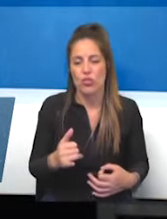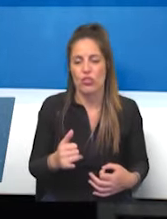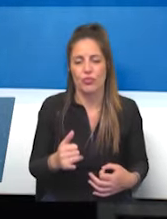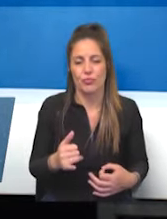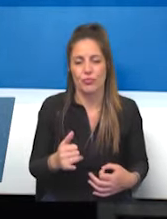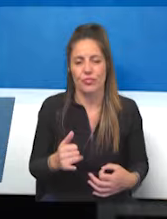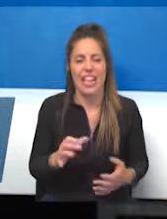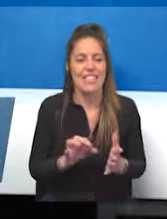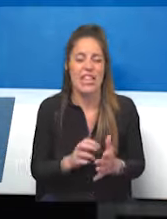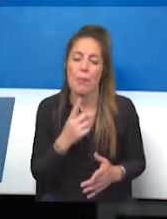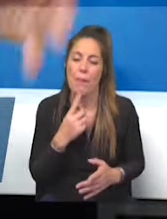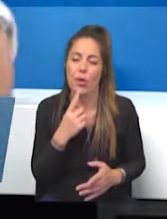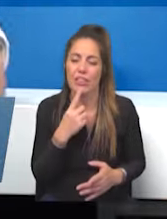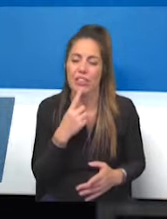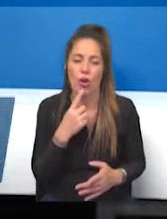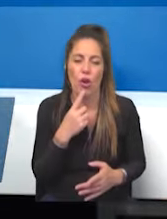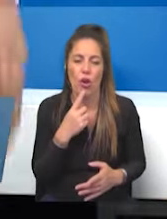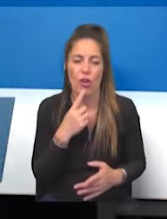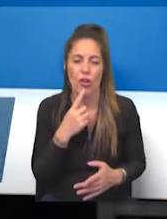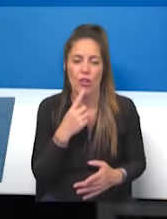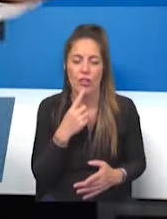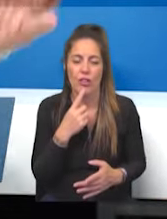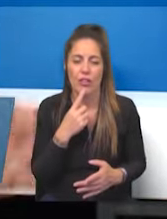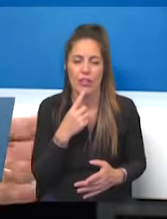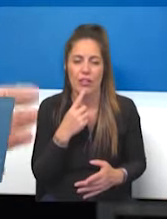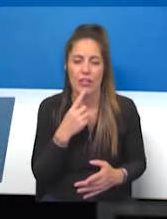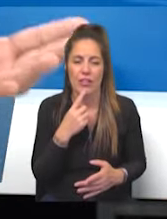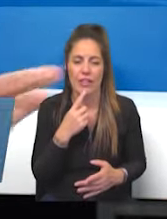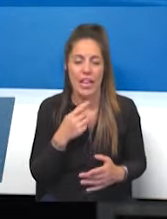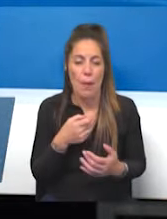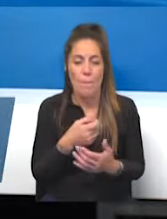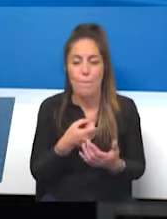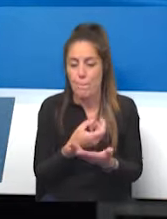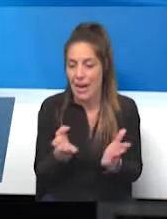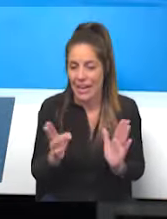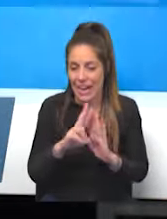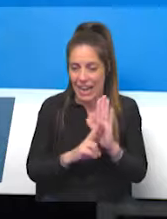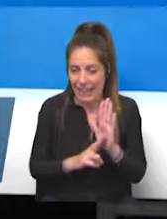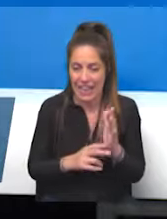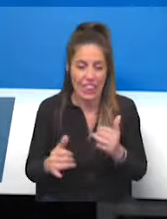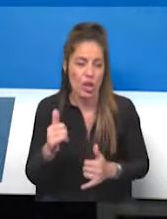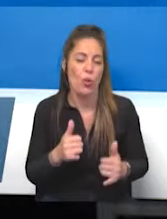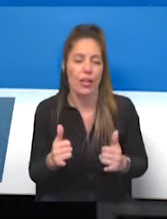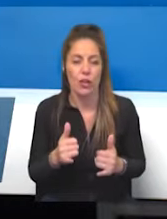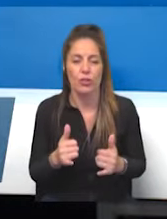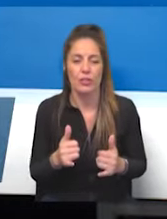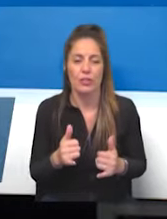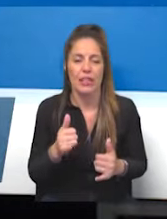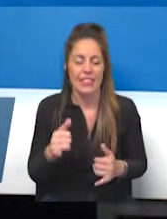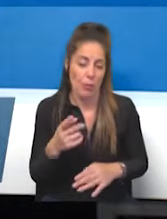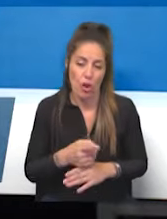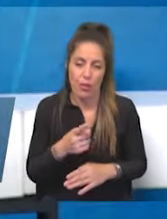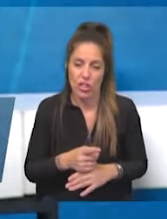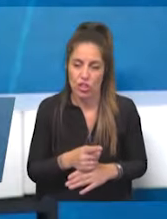el sistema político que marcar la cancha las reglas de juego este tenemos la obligación